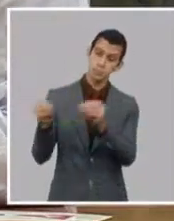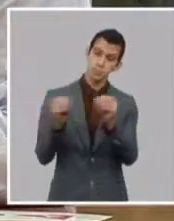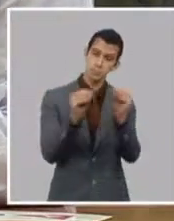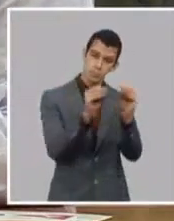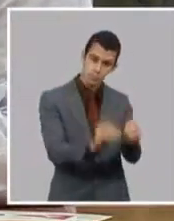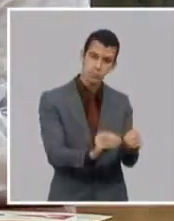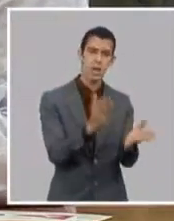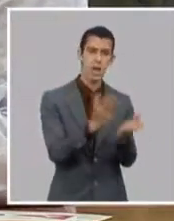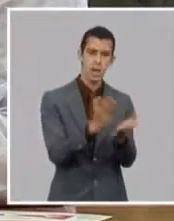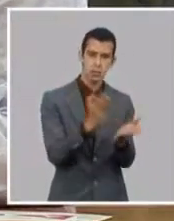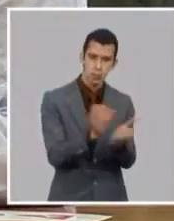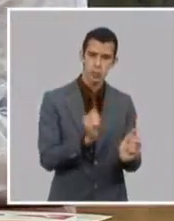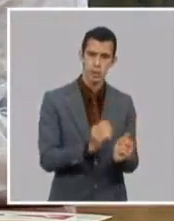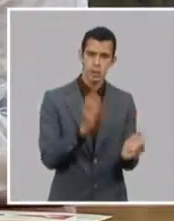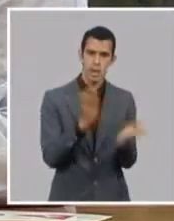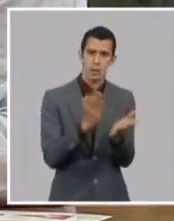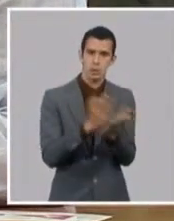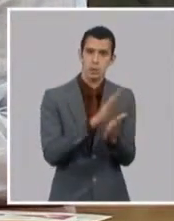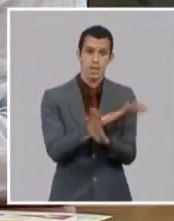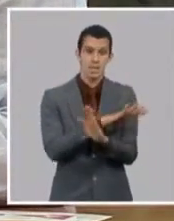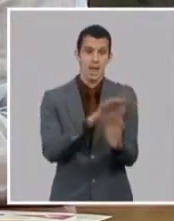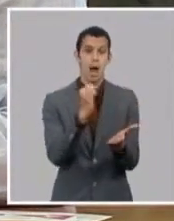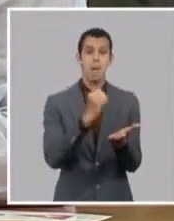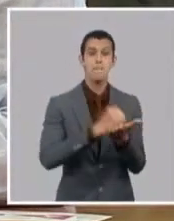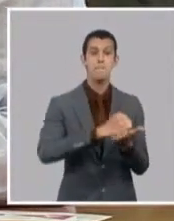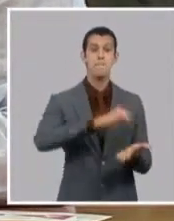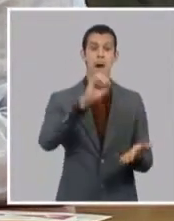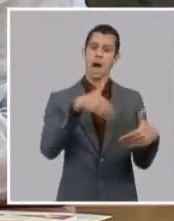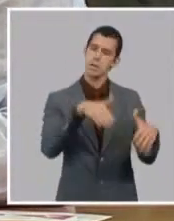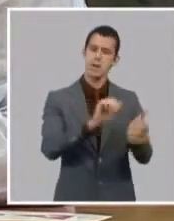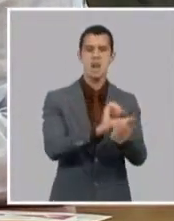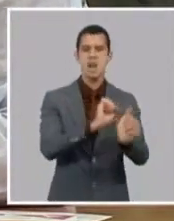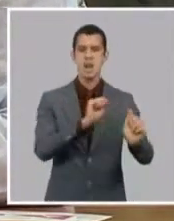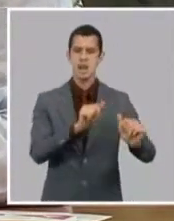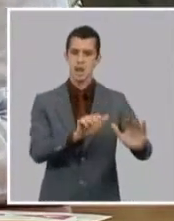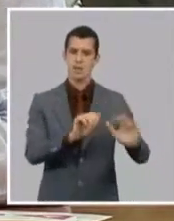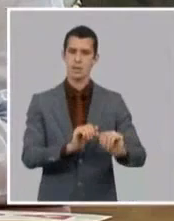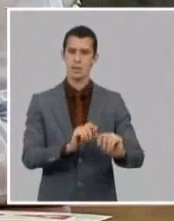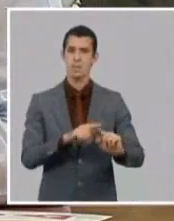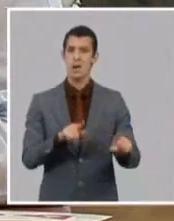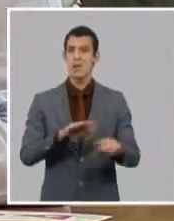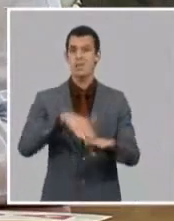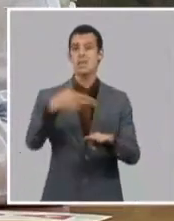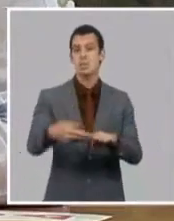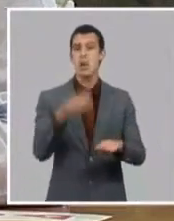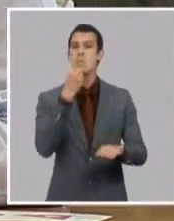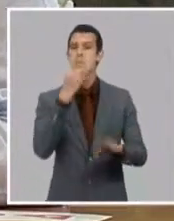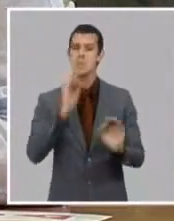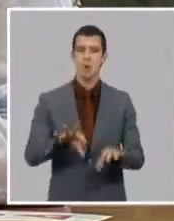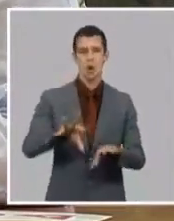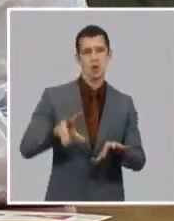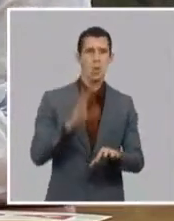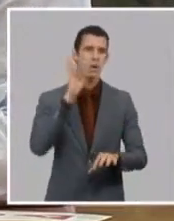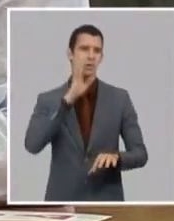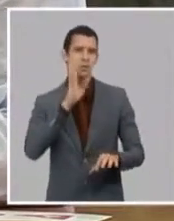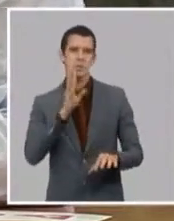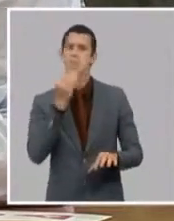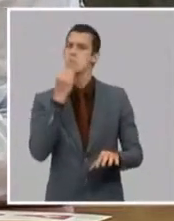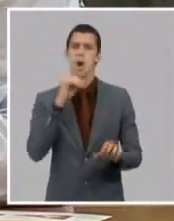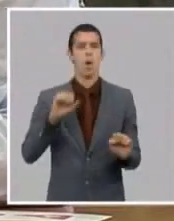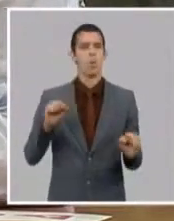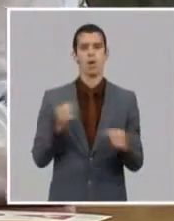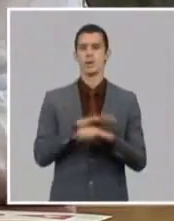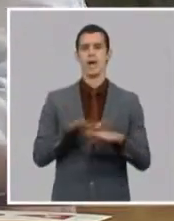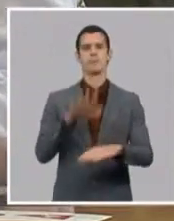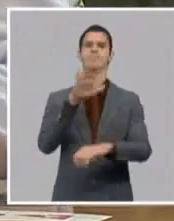adecuadamente en nuestros centros penitenciarios, independientemente del esfuerzo que se hace, porque en nuestros centros penitenciarios incluso se puede cursar estudio, una